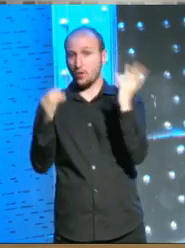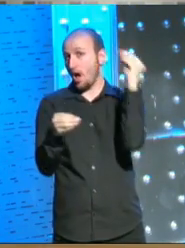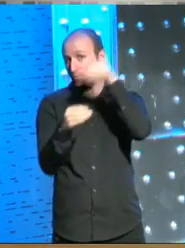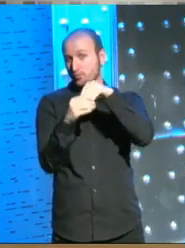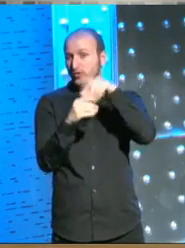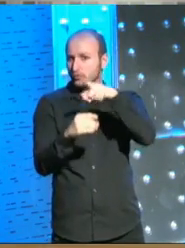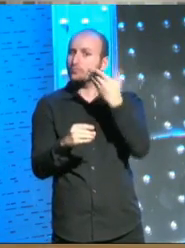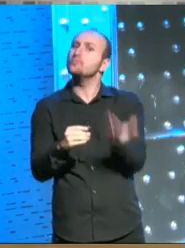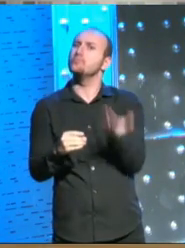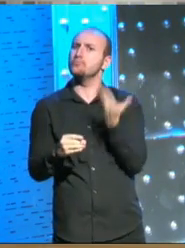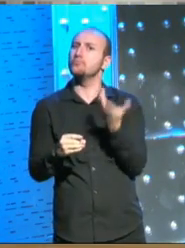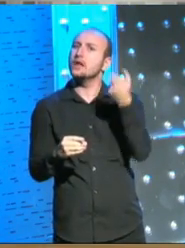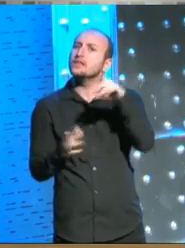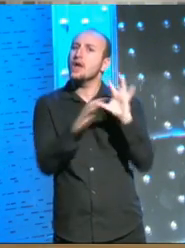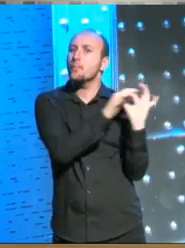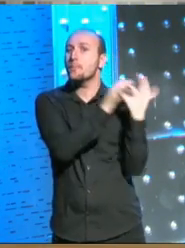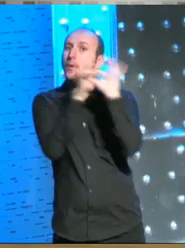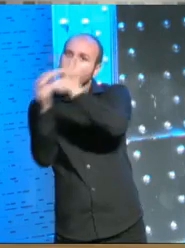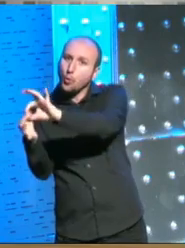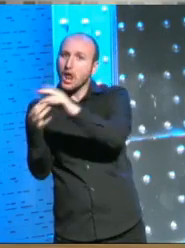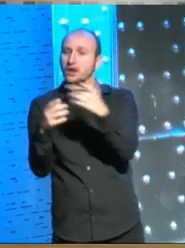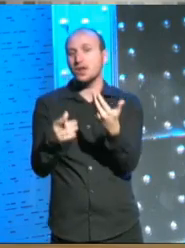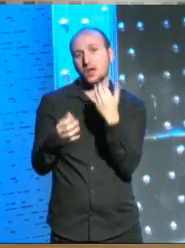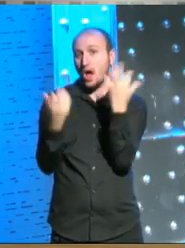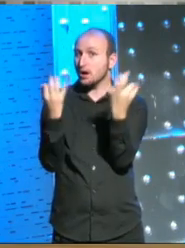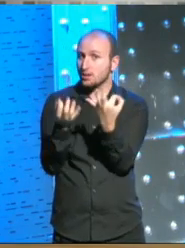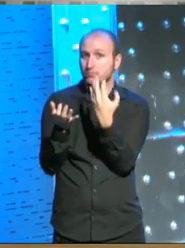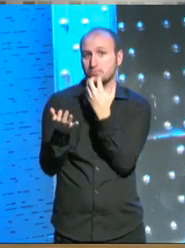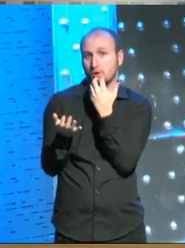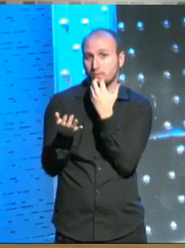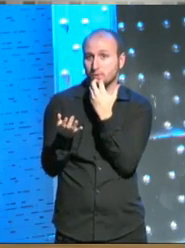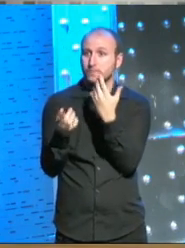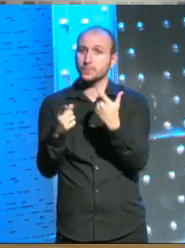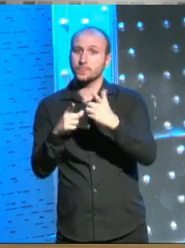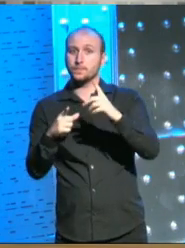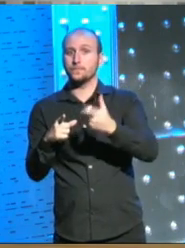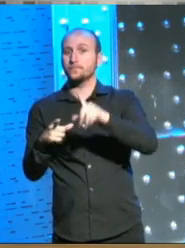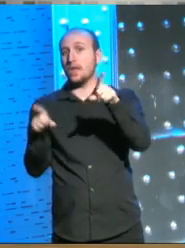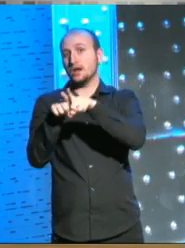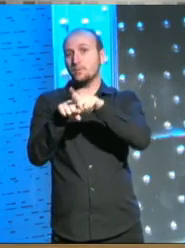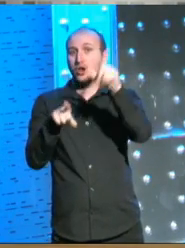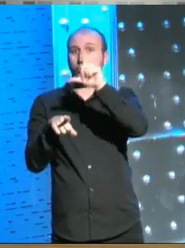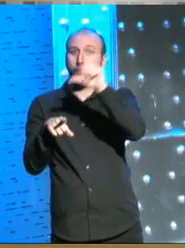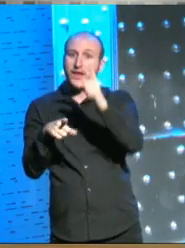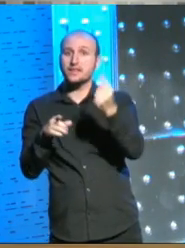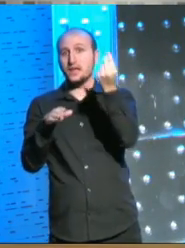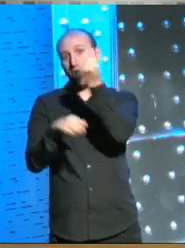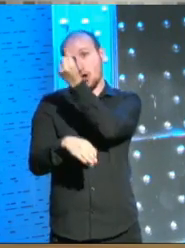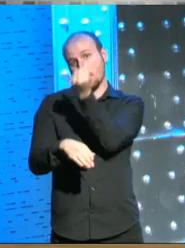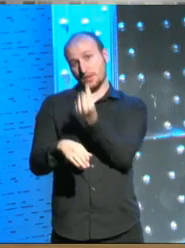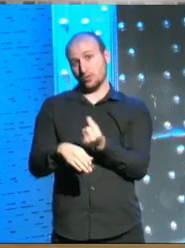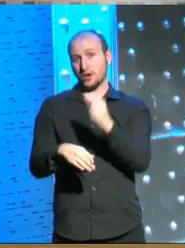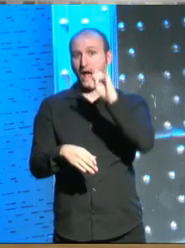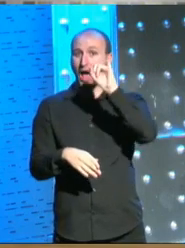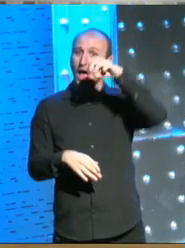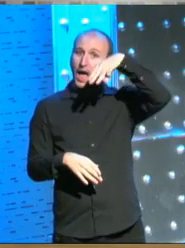notable, y vinculan efectivamente las fotografías de Lumière a la tradición de la pintura impresionista, que era